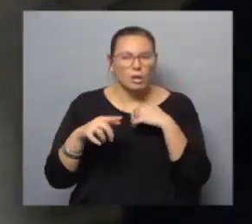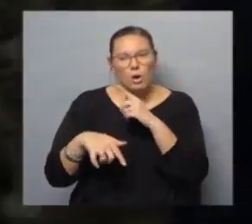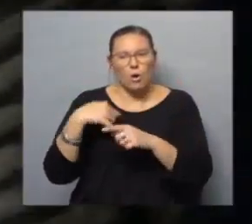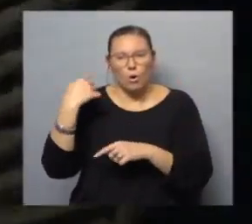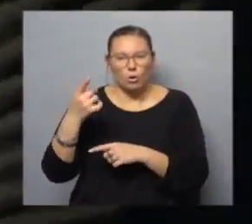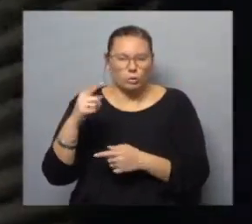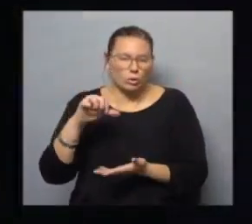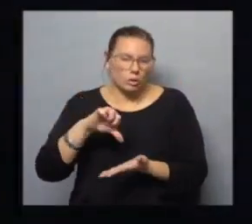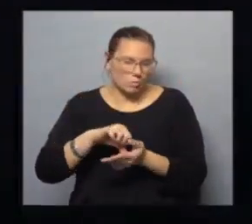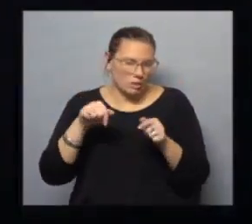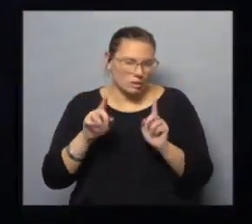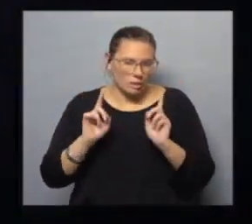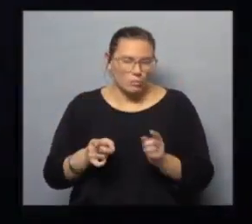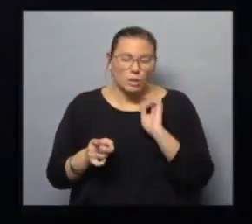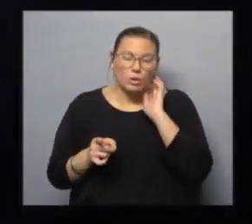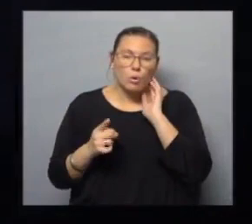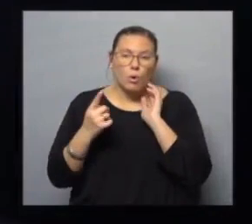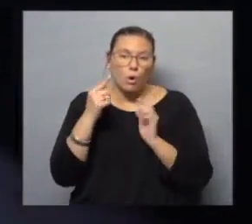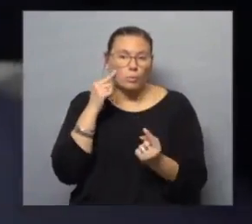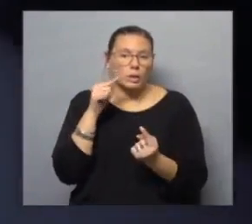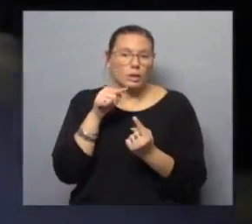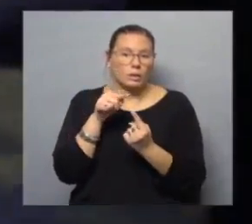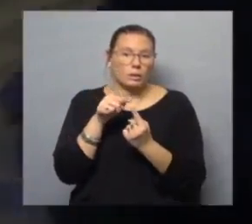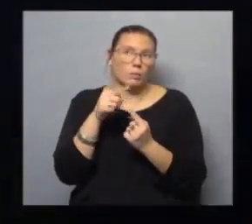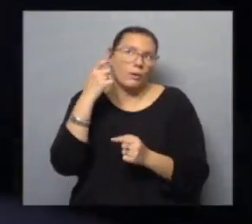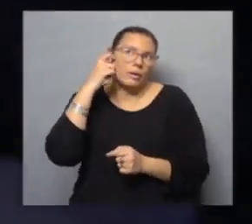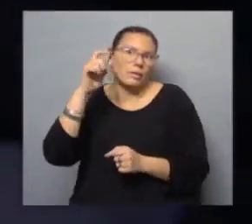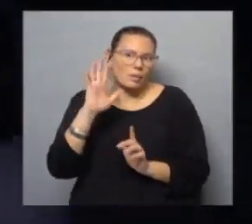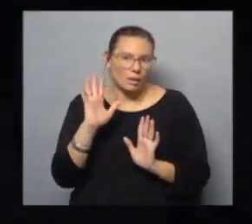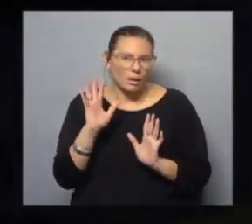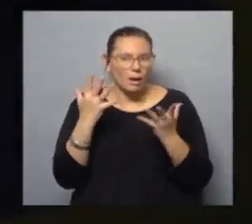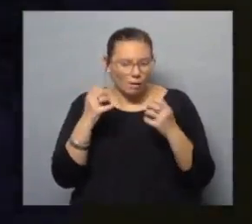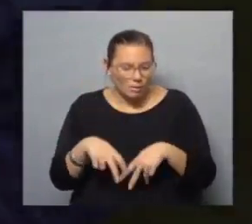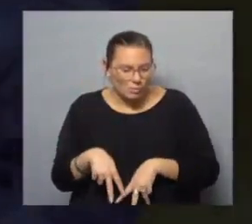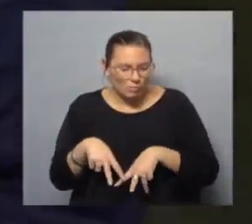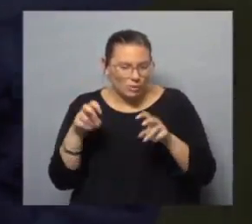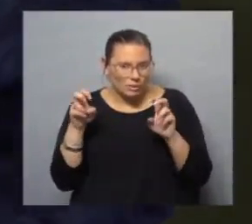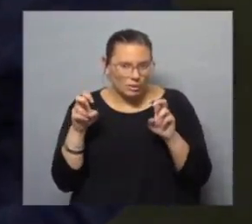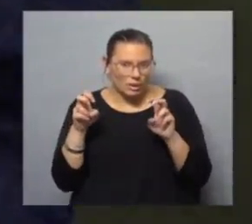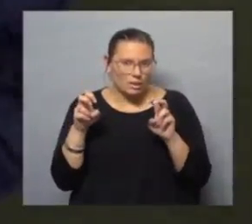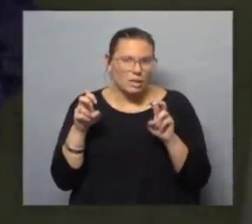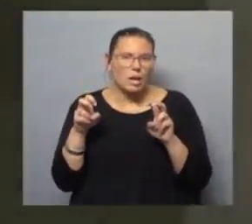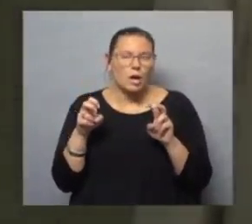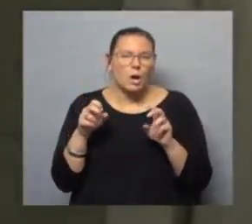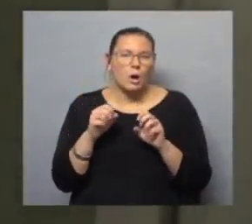del país. Entonces, uno de los objetivos, una de las ideas que tenemos de investigación es justamente investigar cuál es el rol de esta